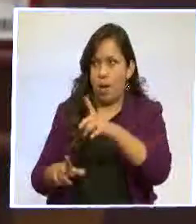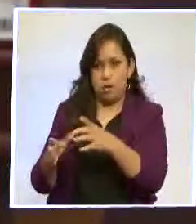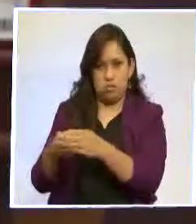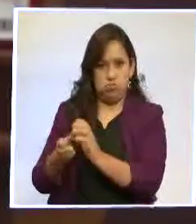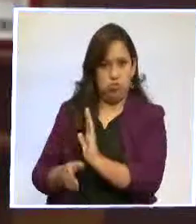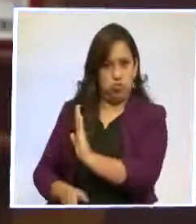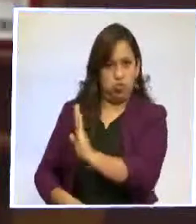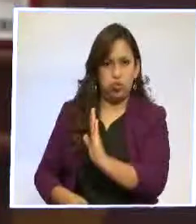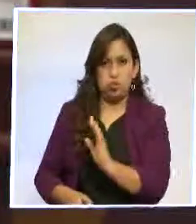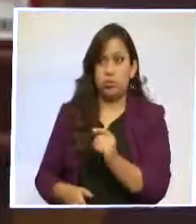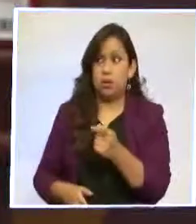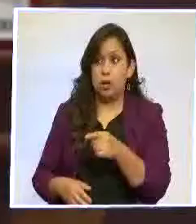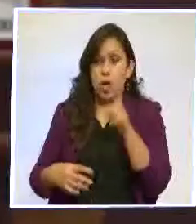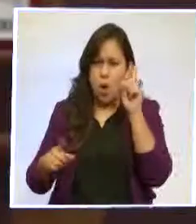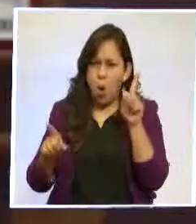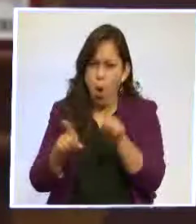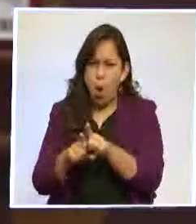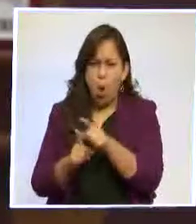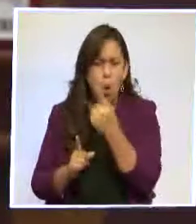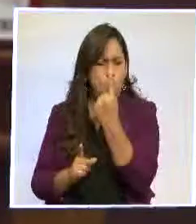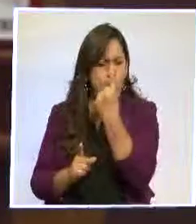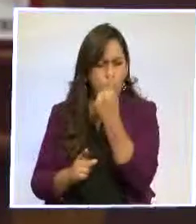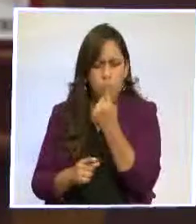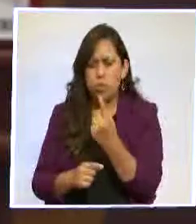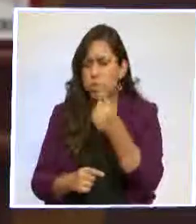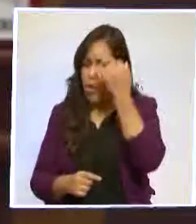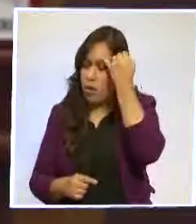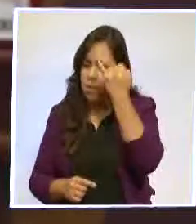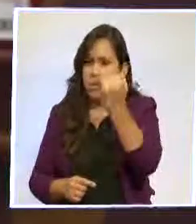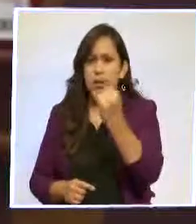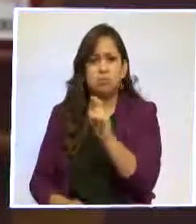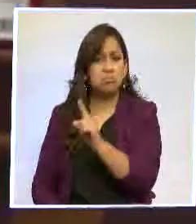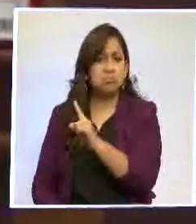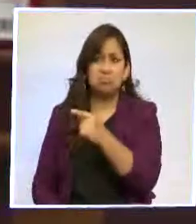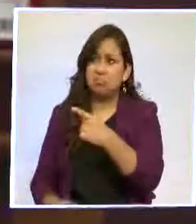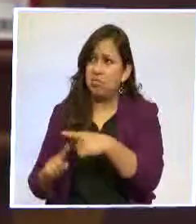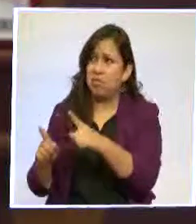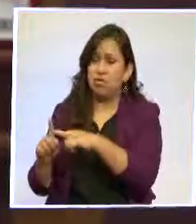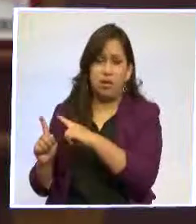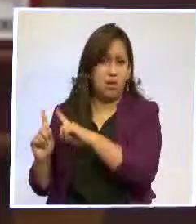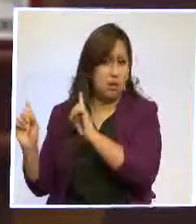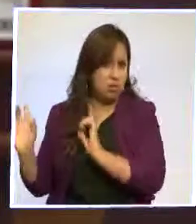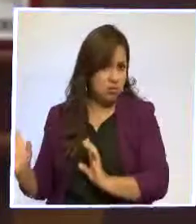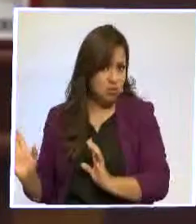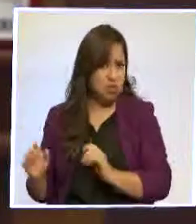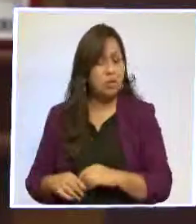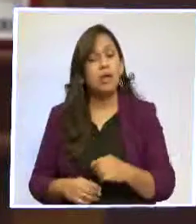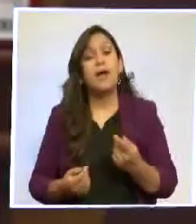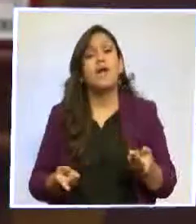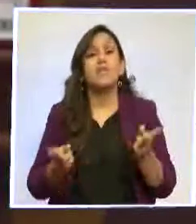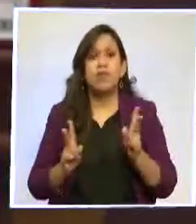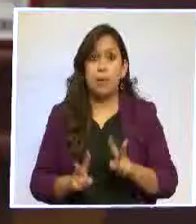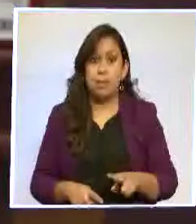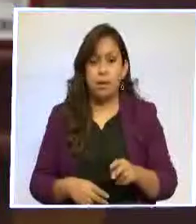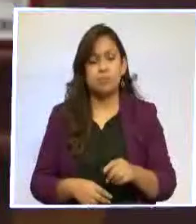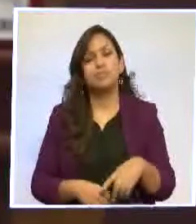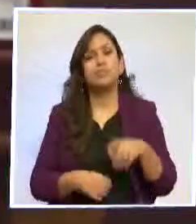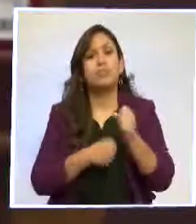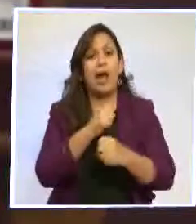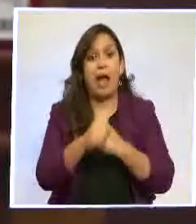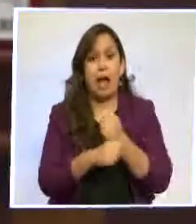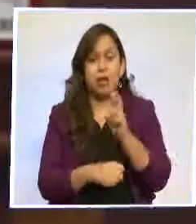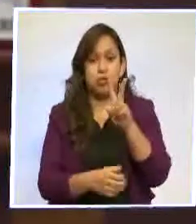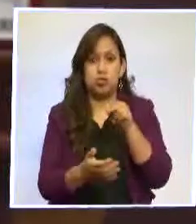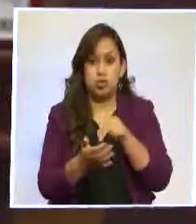de las distintas sociedades. Y ahora tenemos una ola de gobiernos progresistas que no había antes en la región, antes del año 2002,